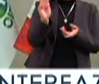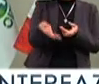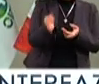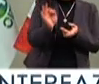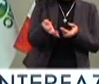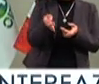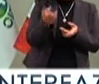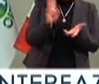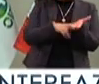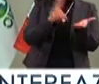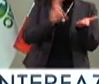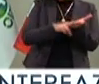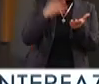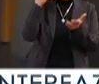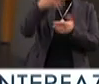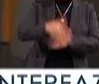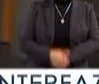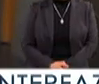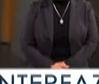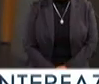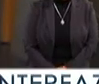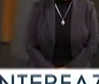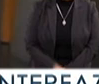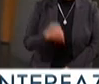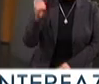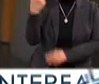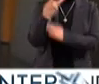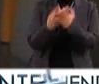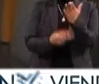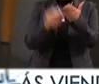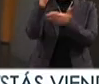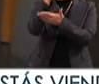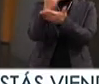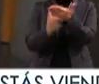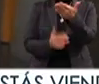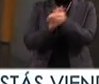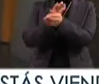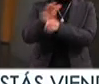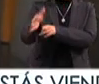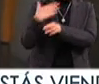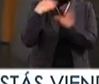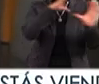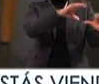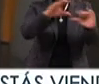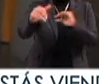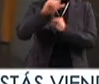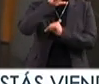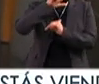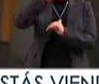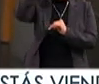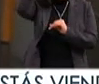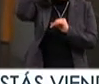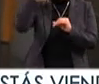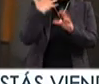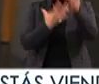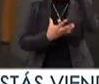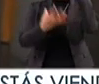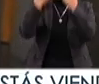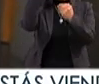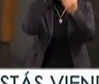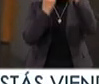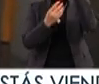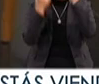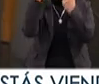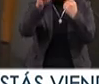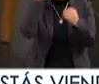un motivo para sentirnos optimistas, como decía antes. Otro programa importante es el de alfabetización y aprendizaje